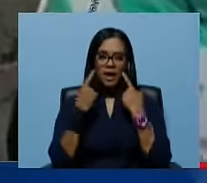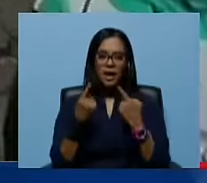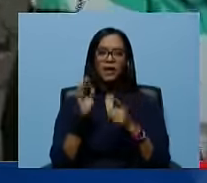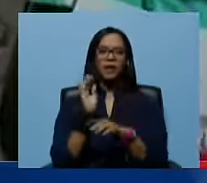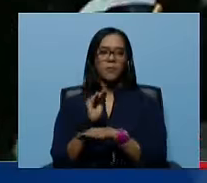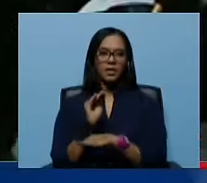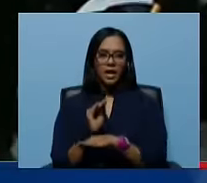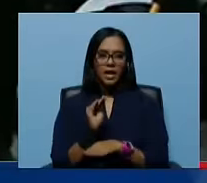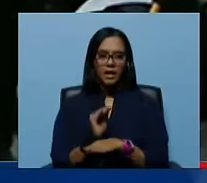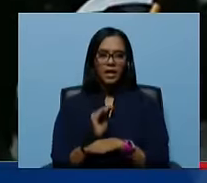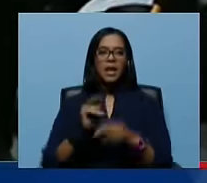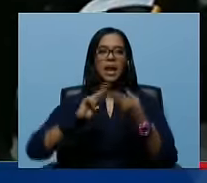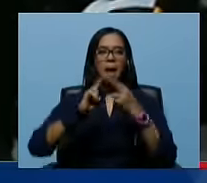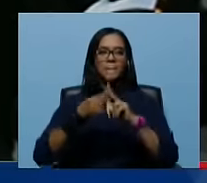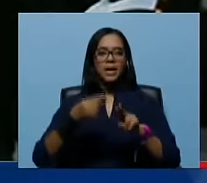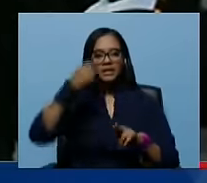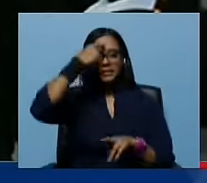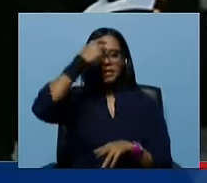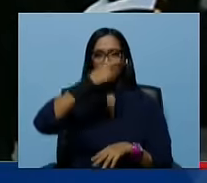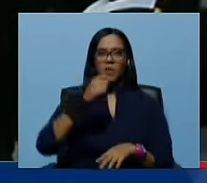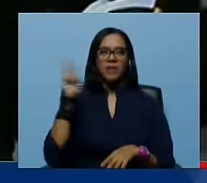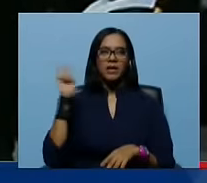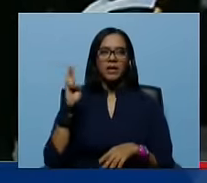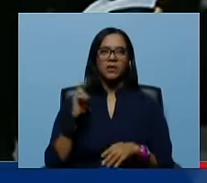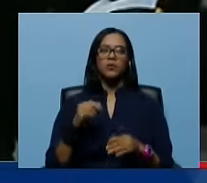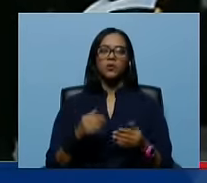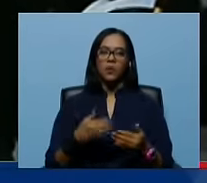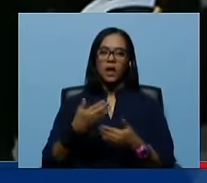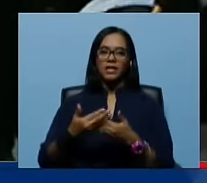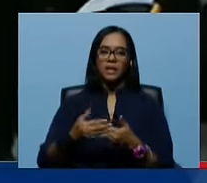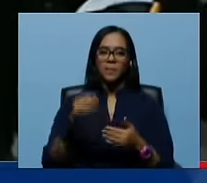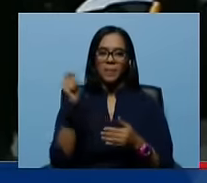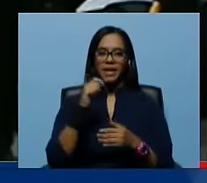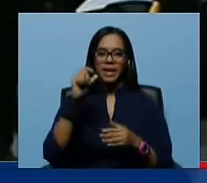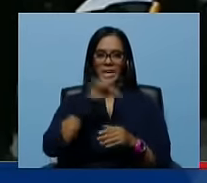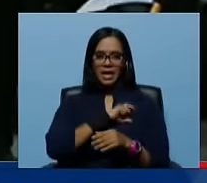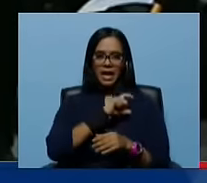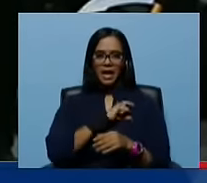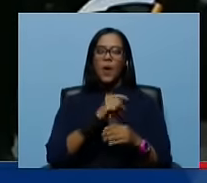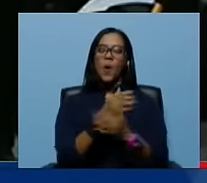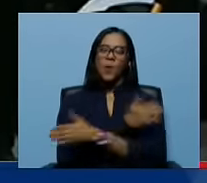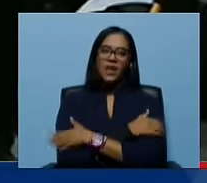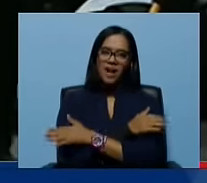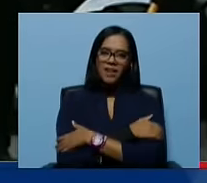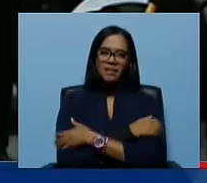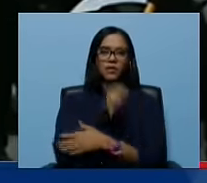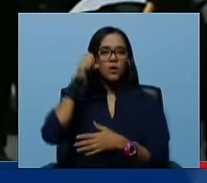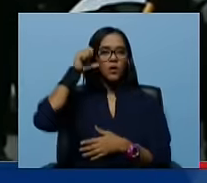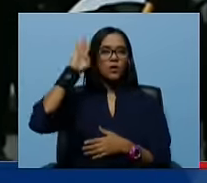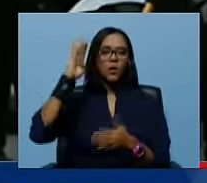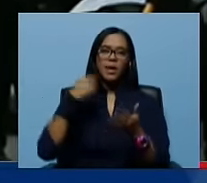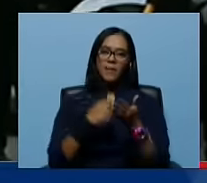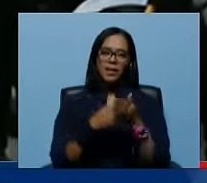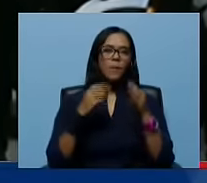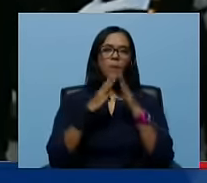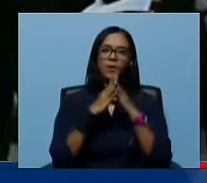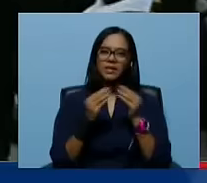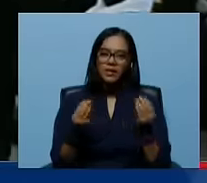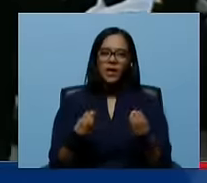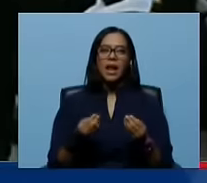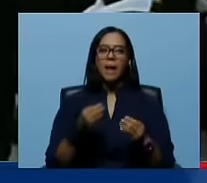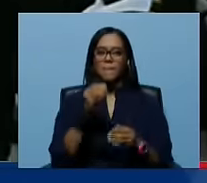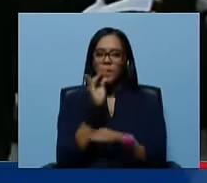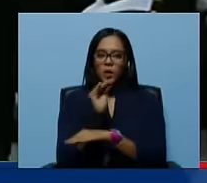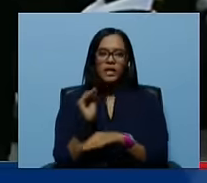proteger la paz del pueblo venezolano durante el mes de enero. Un abrazo, Dios le pague, presidente, por tanta protección,